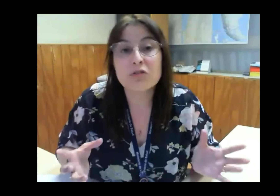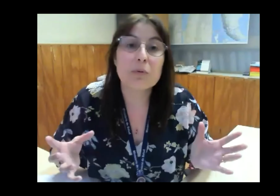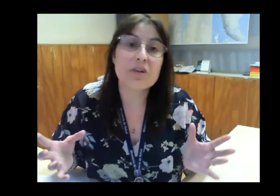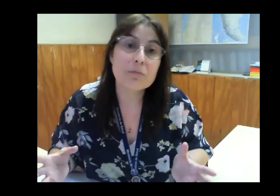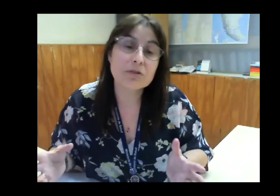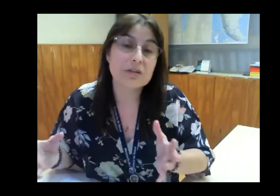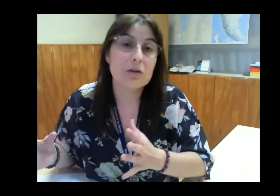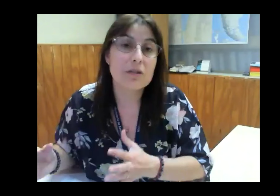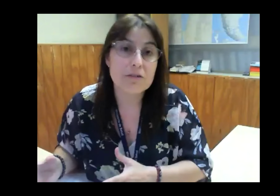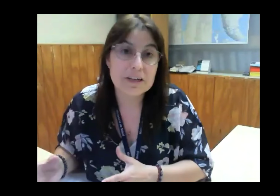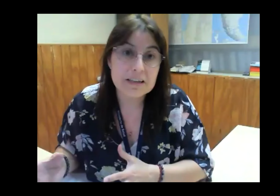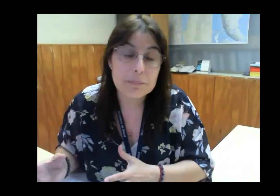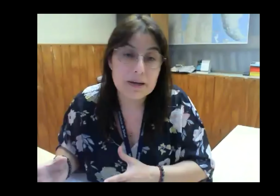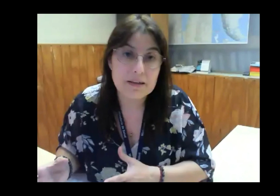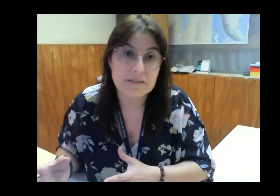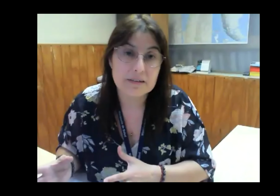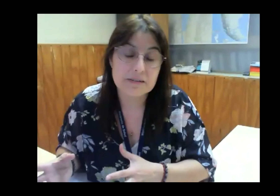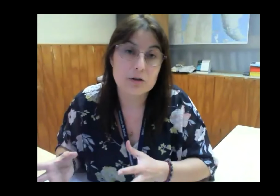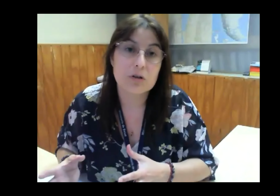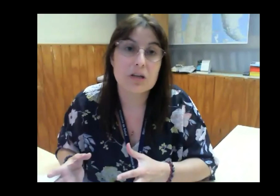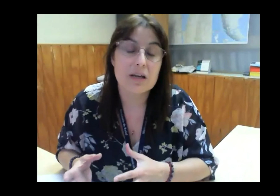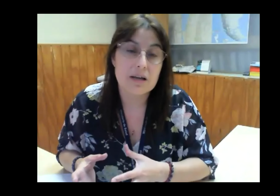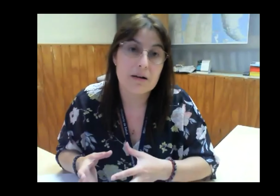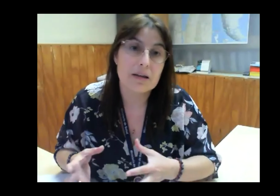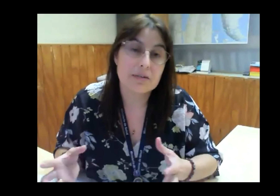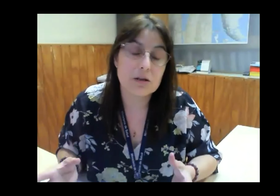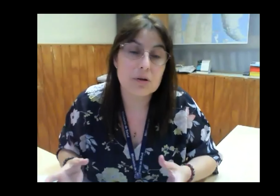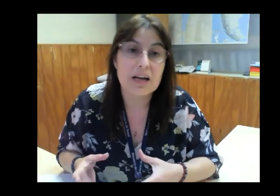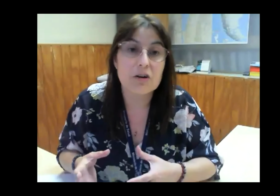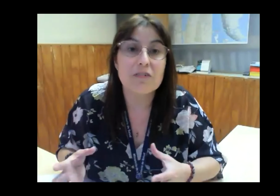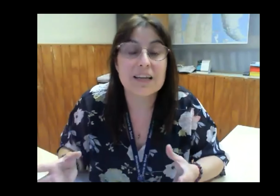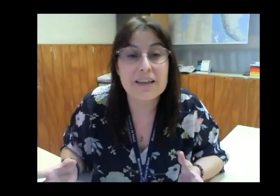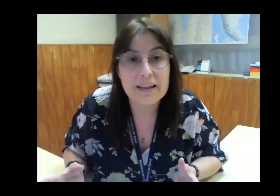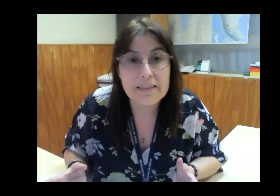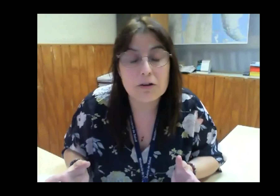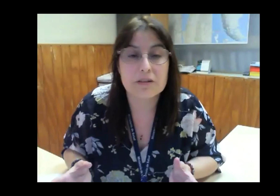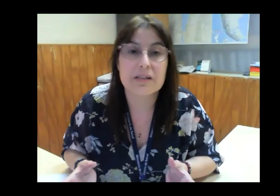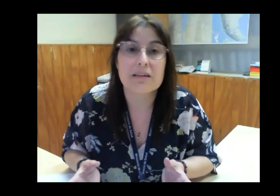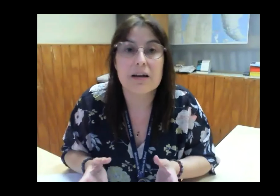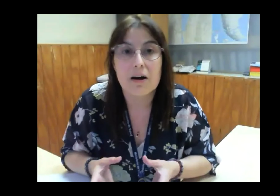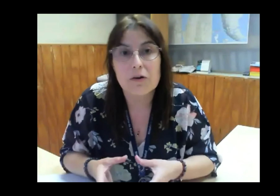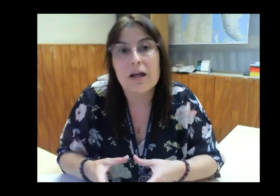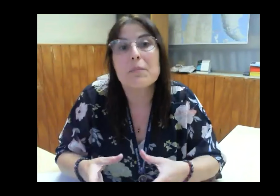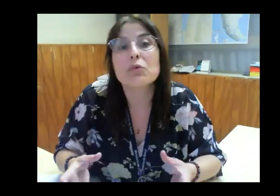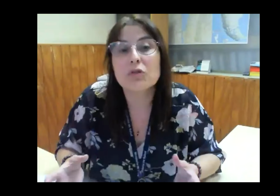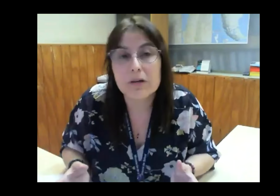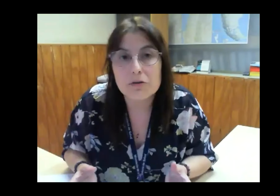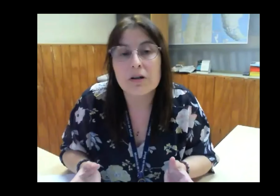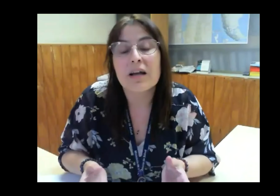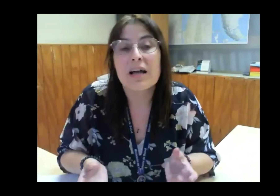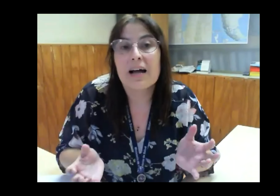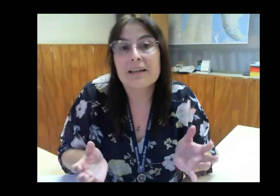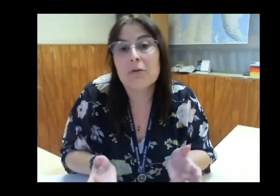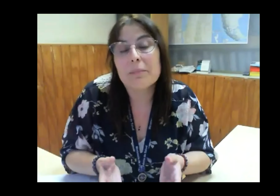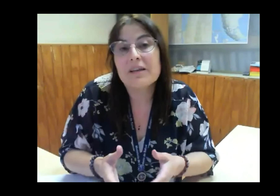cómo nos apoyamos entre los diferentes países, siendo que, insisto, en la globalidad de los desastres ahora es mucho